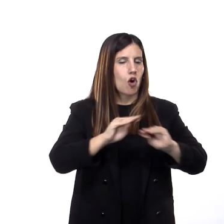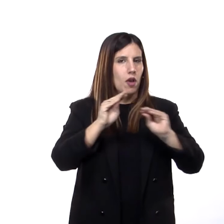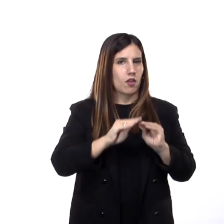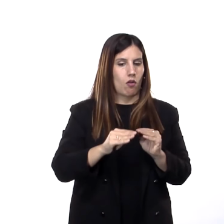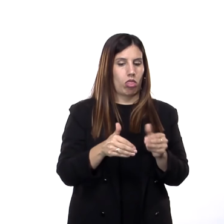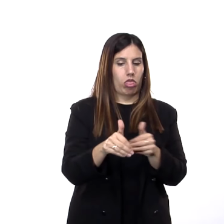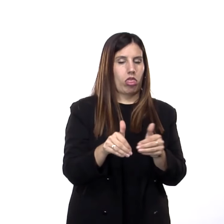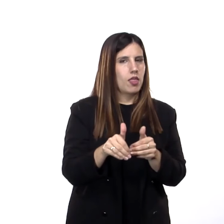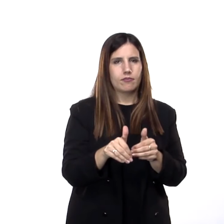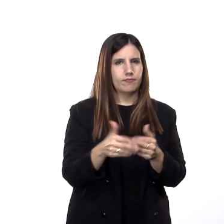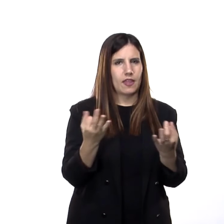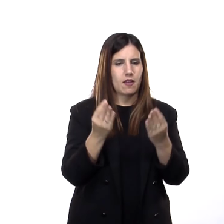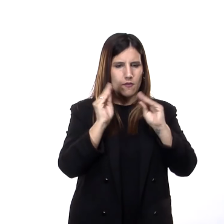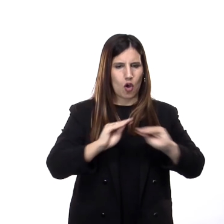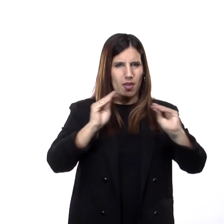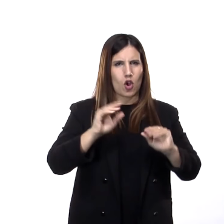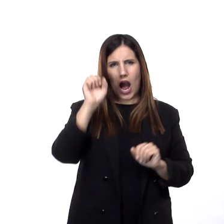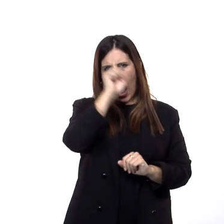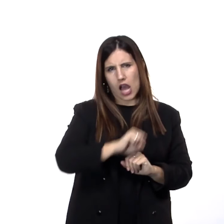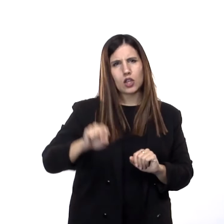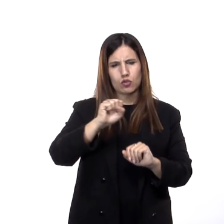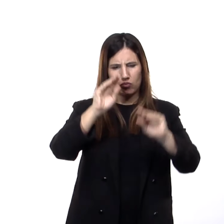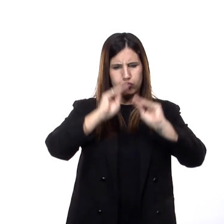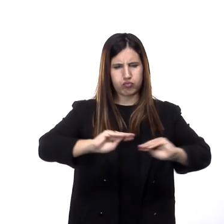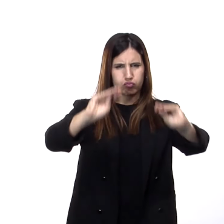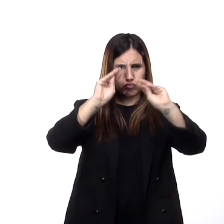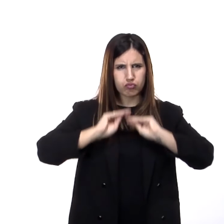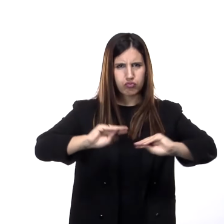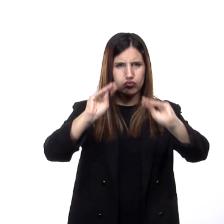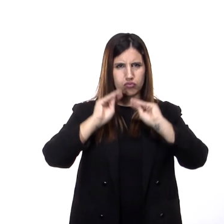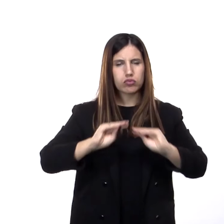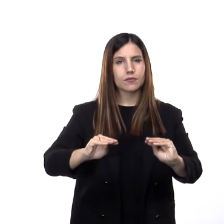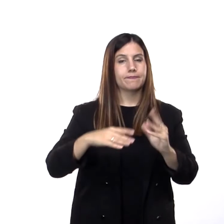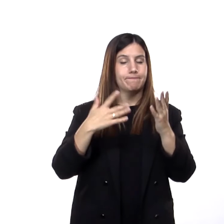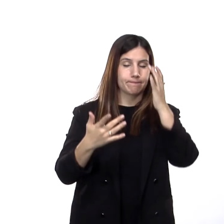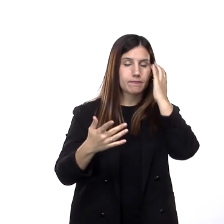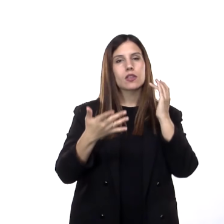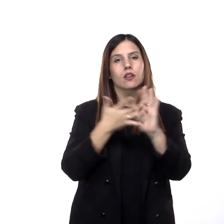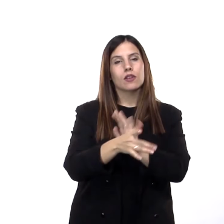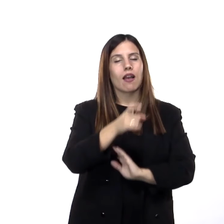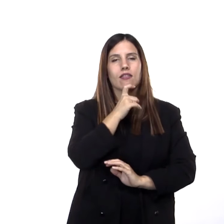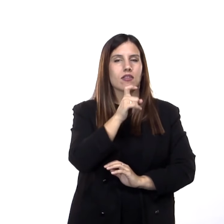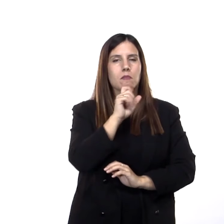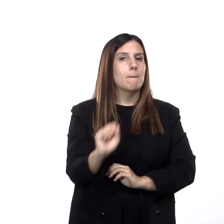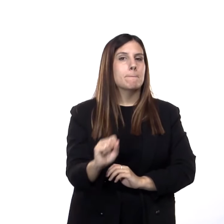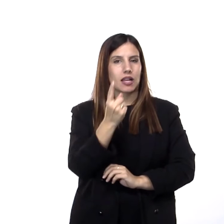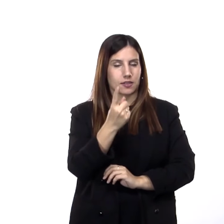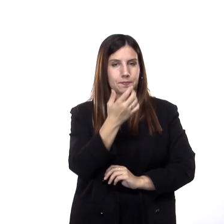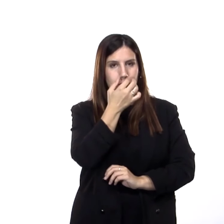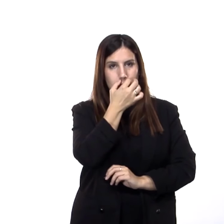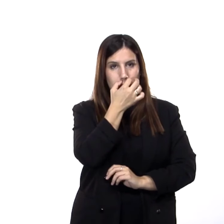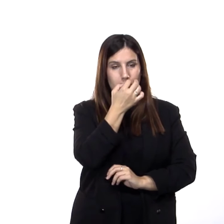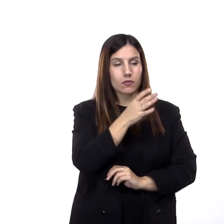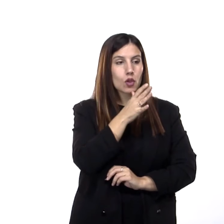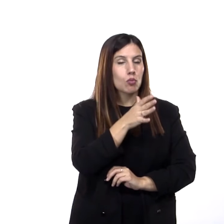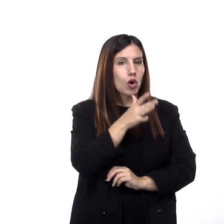formación que requiere varios años de formación y una de las cosas más complicadas para las empresas pequeñas es mantener el